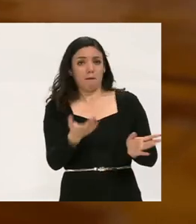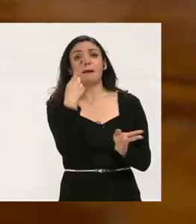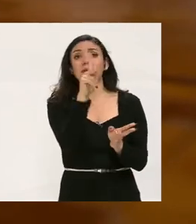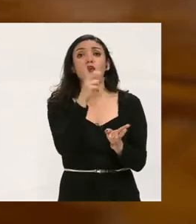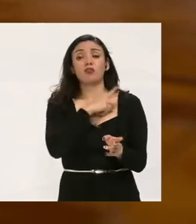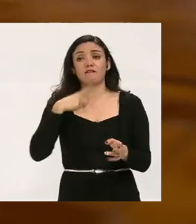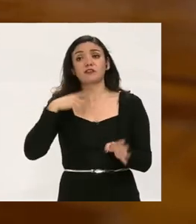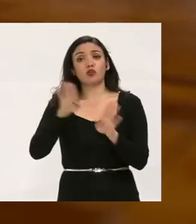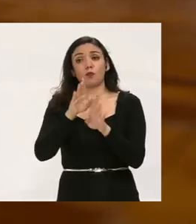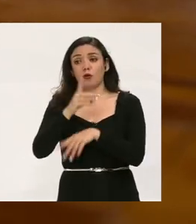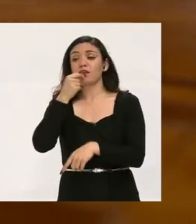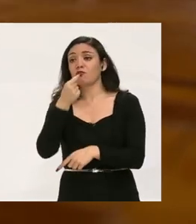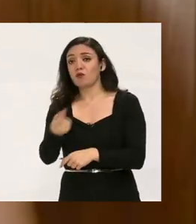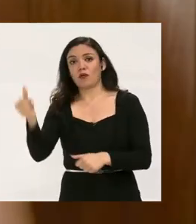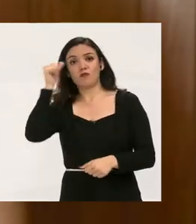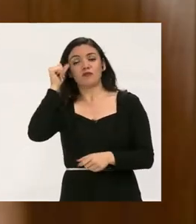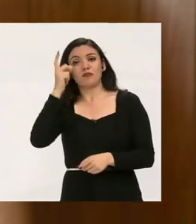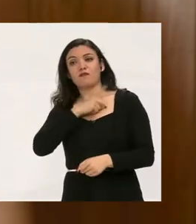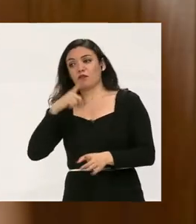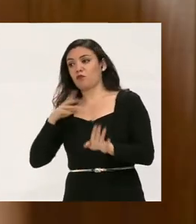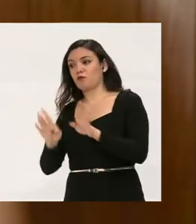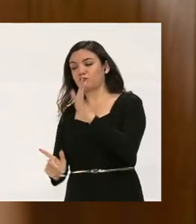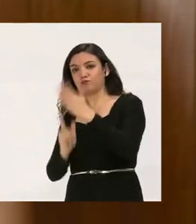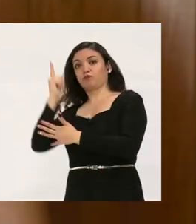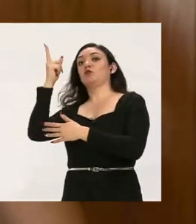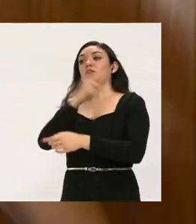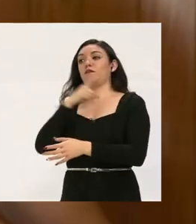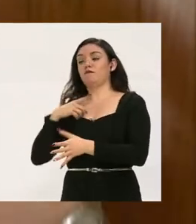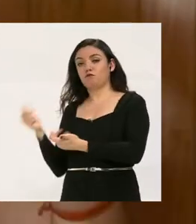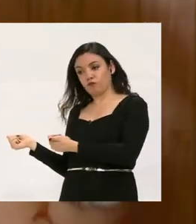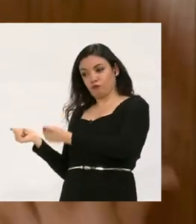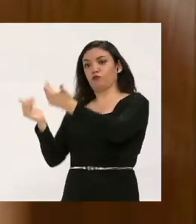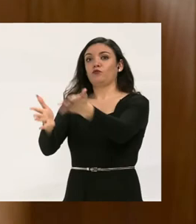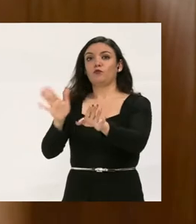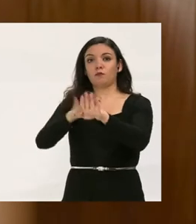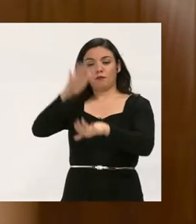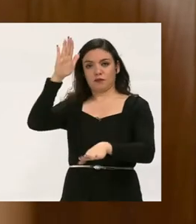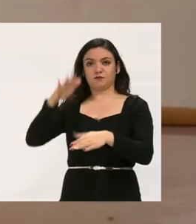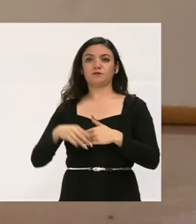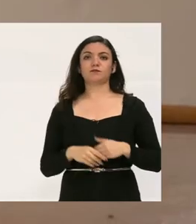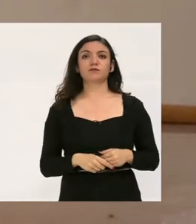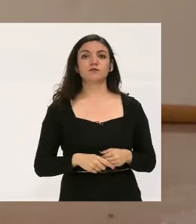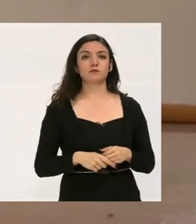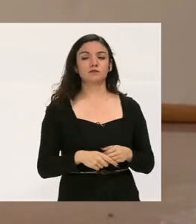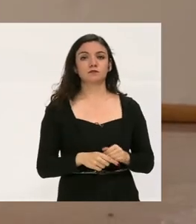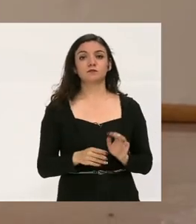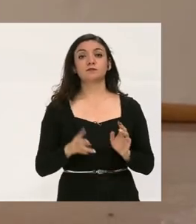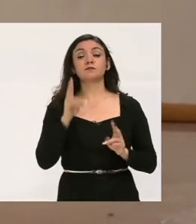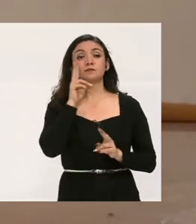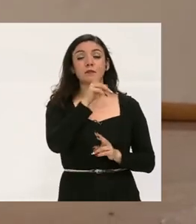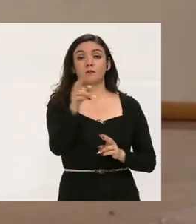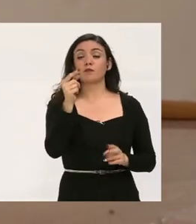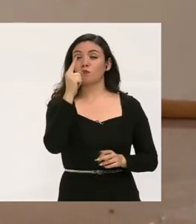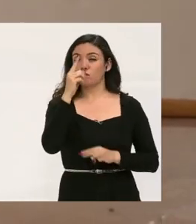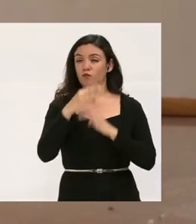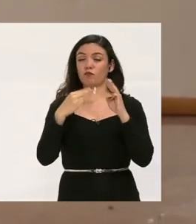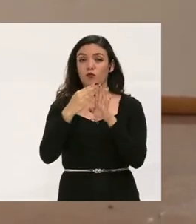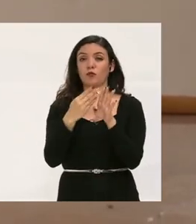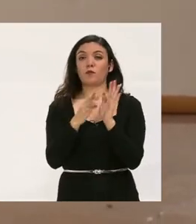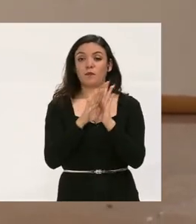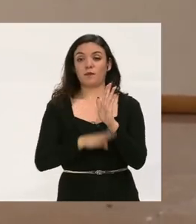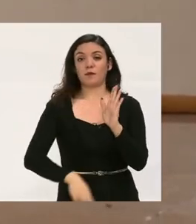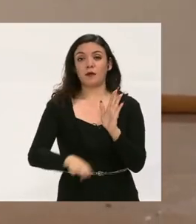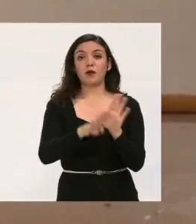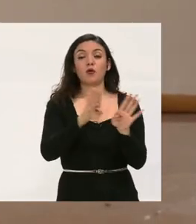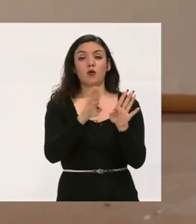manera natural el niño con autismo no lo va a lograr tú tienes que llevarlo a que lo logre ver el mundo bajo una luz diferente